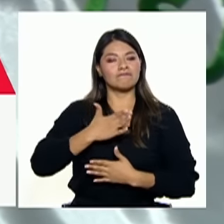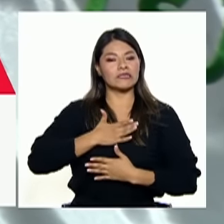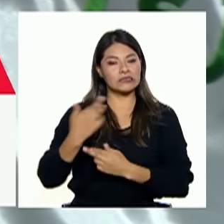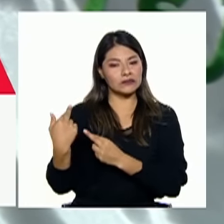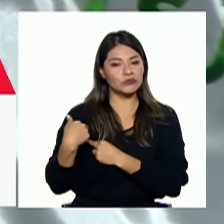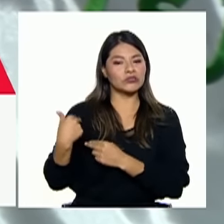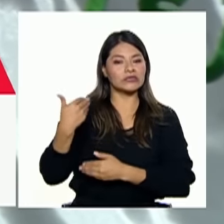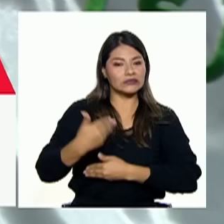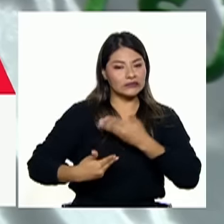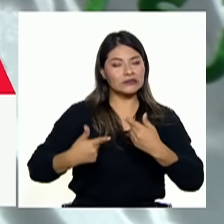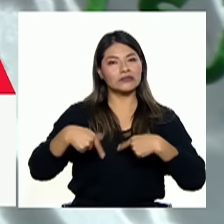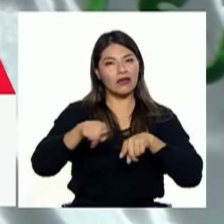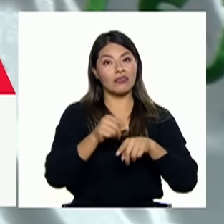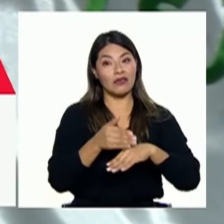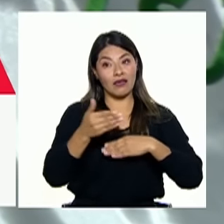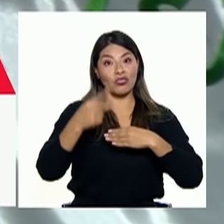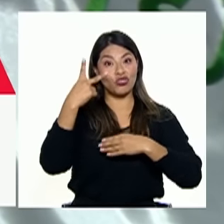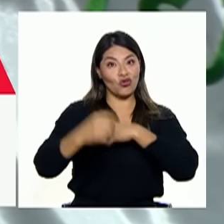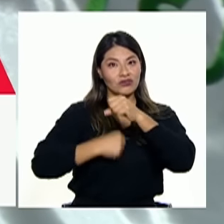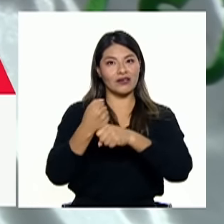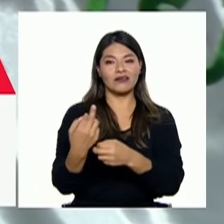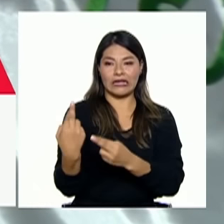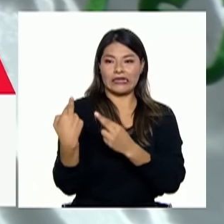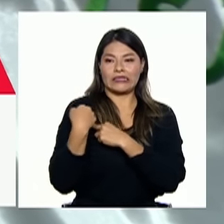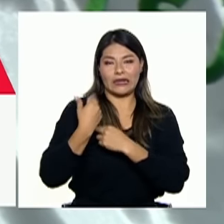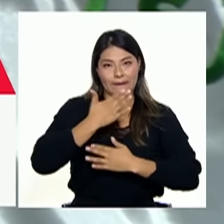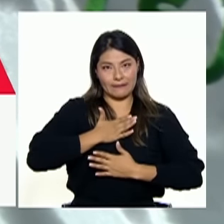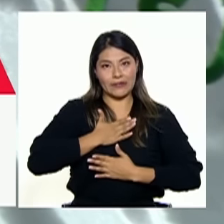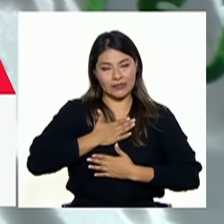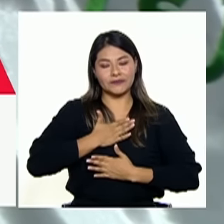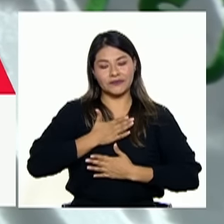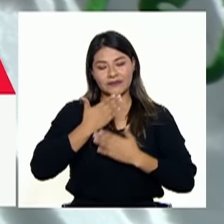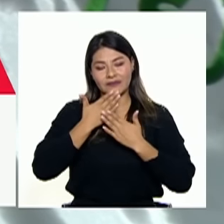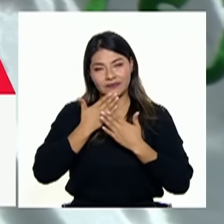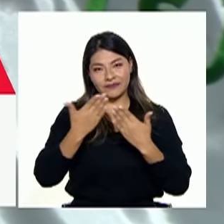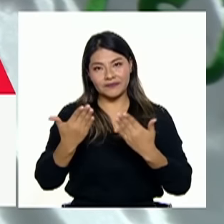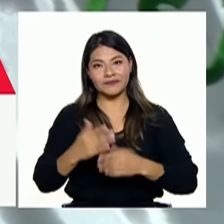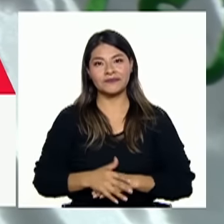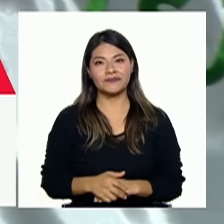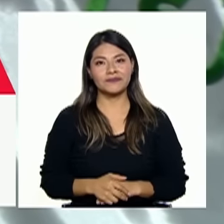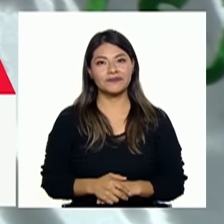de la Sociedad Nacional de Industrias durante los próximos 2 años de la mejor manera posible.